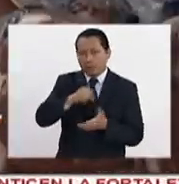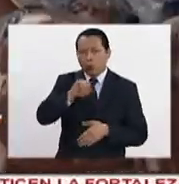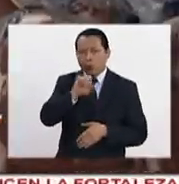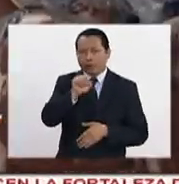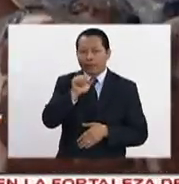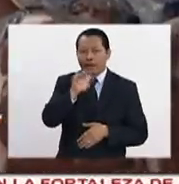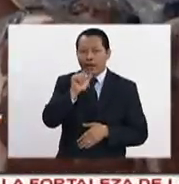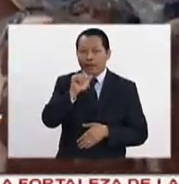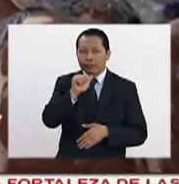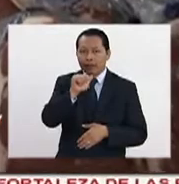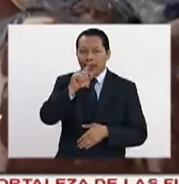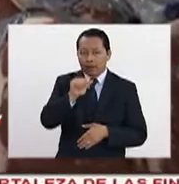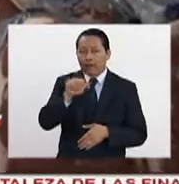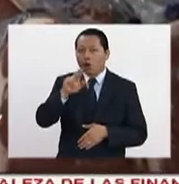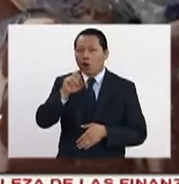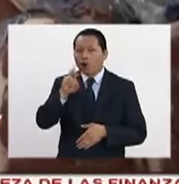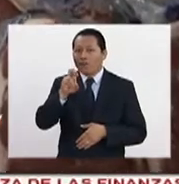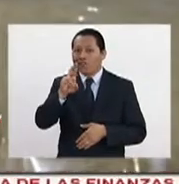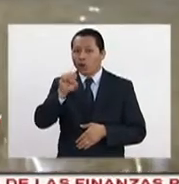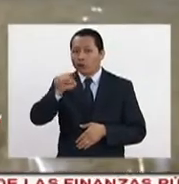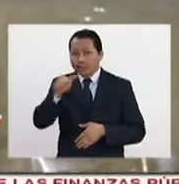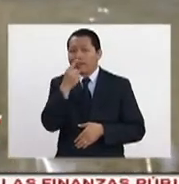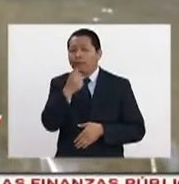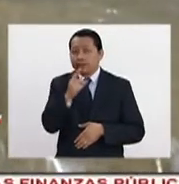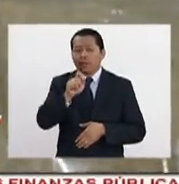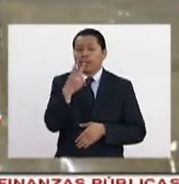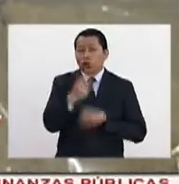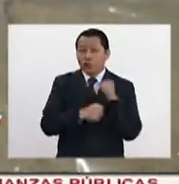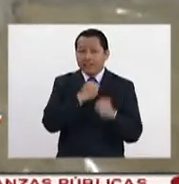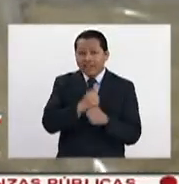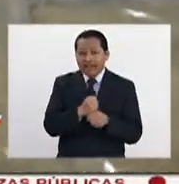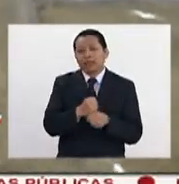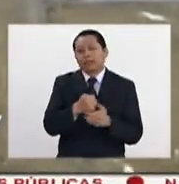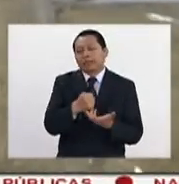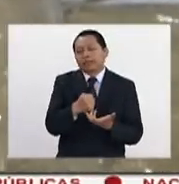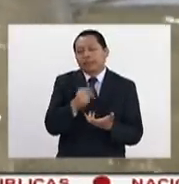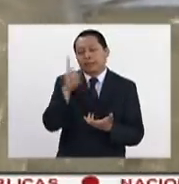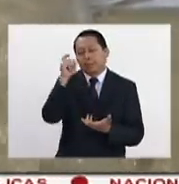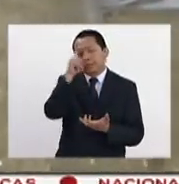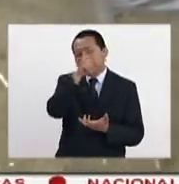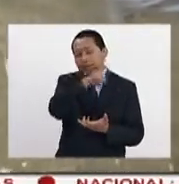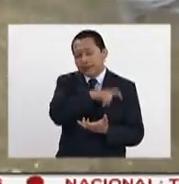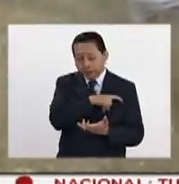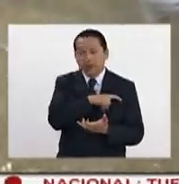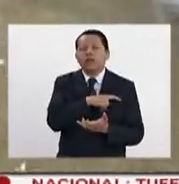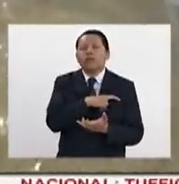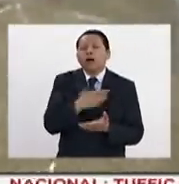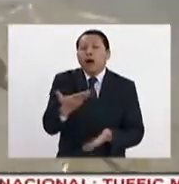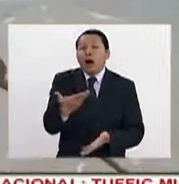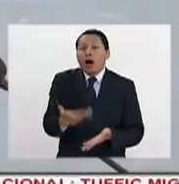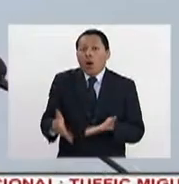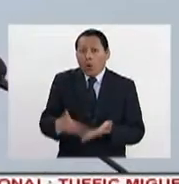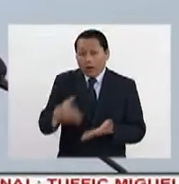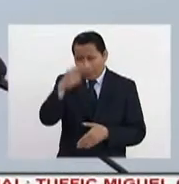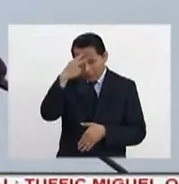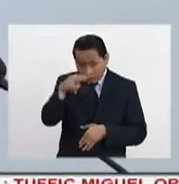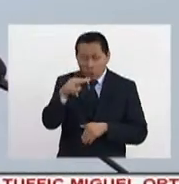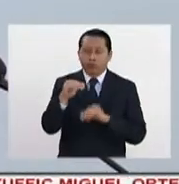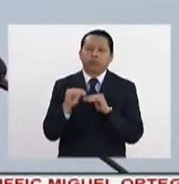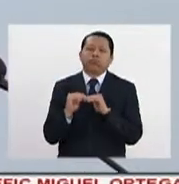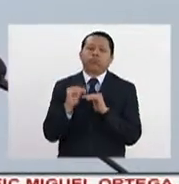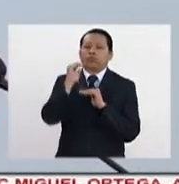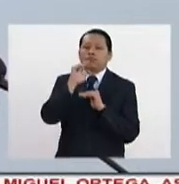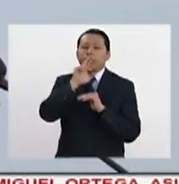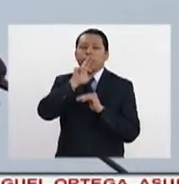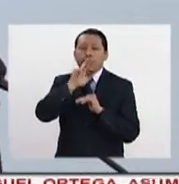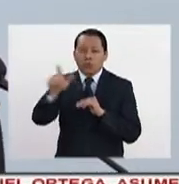Calzada Rovirosa, destacó que luego de 22 años de déficit en el sector, hoy México tiene un superávit. Nuestro